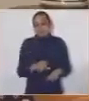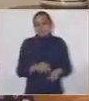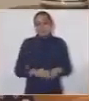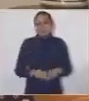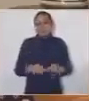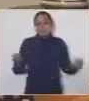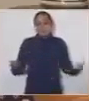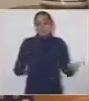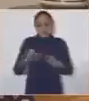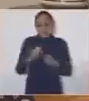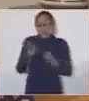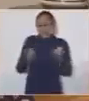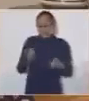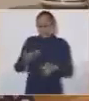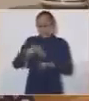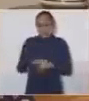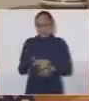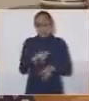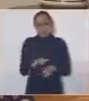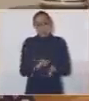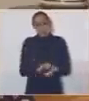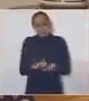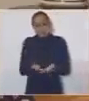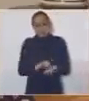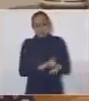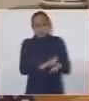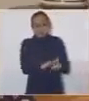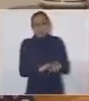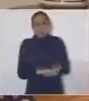puesto y puede ser que se le procese